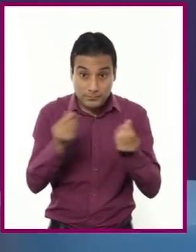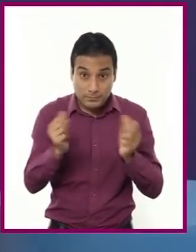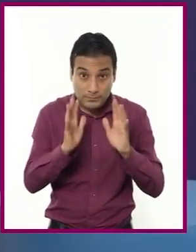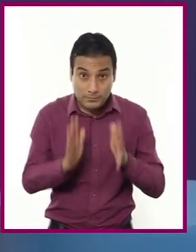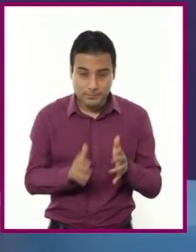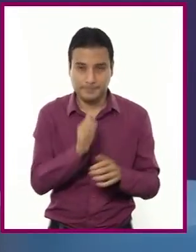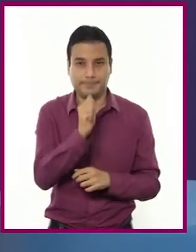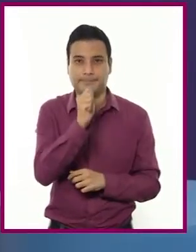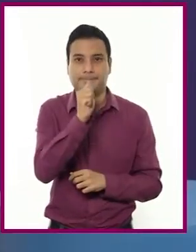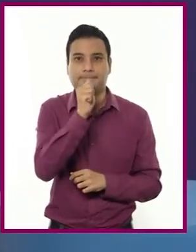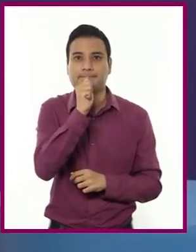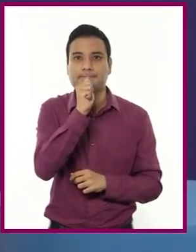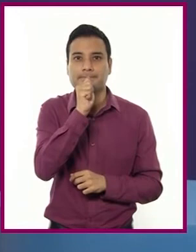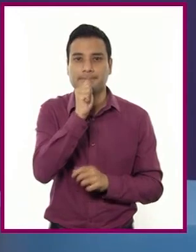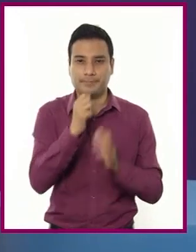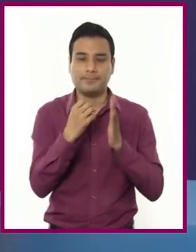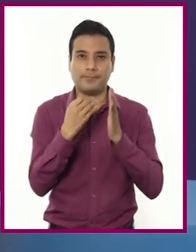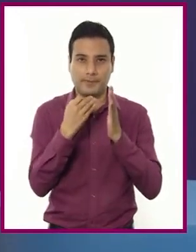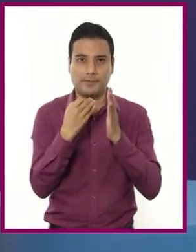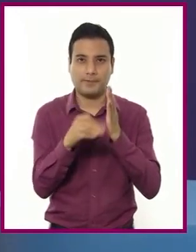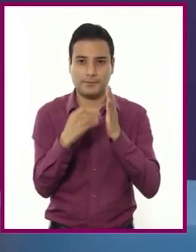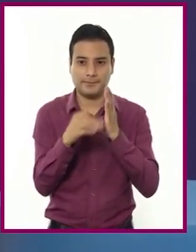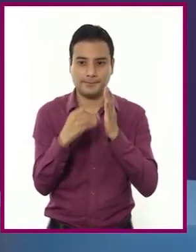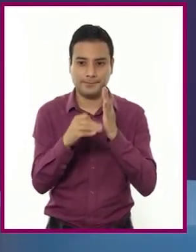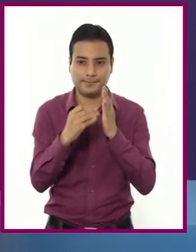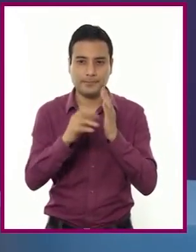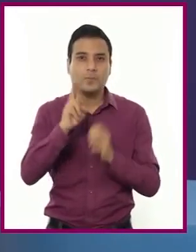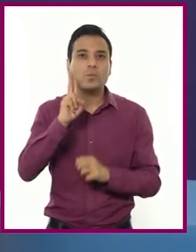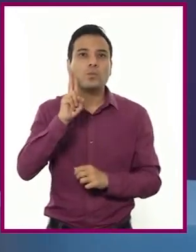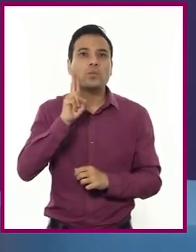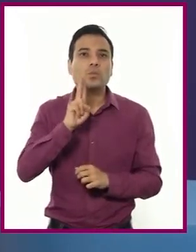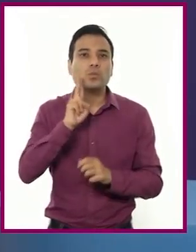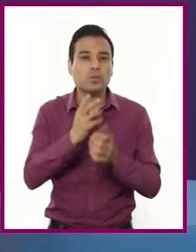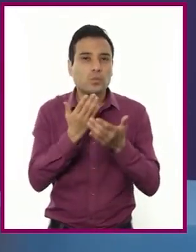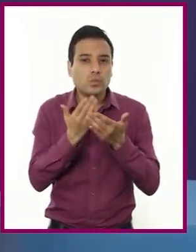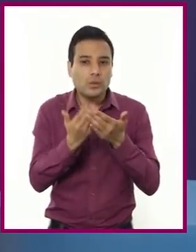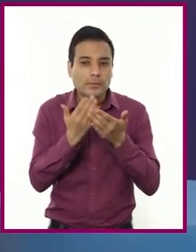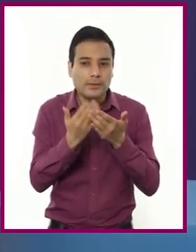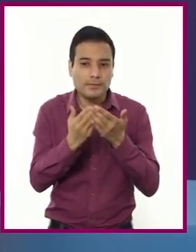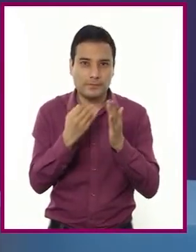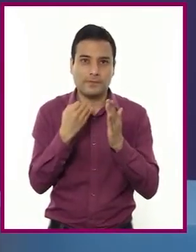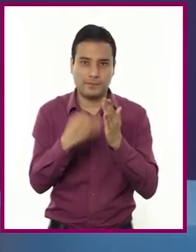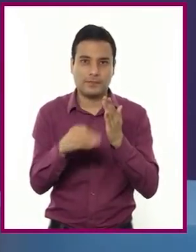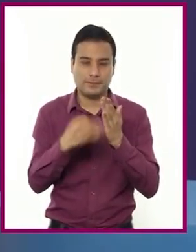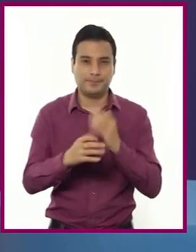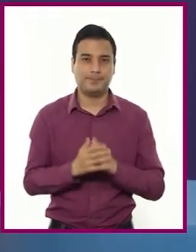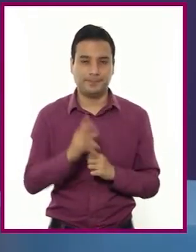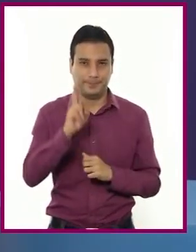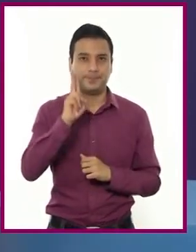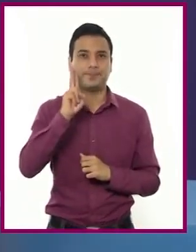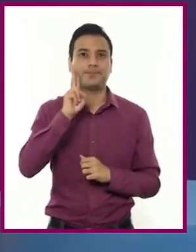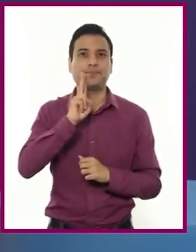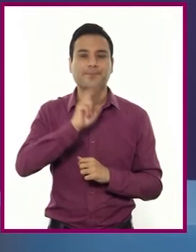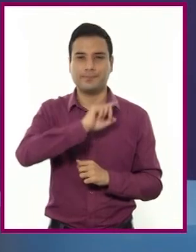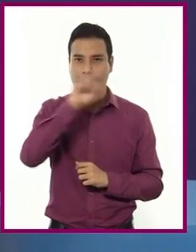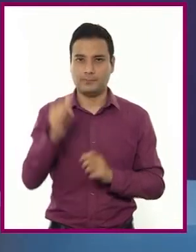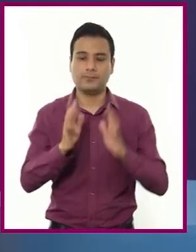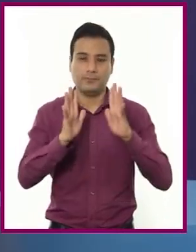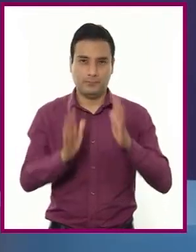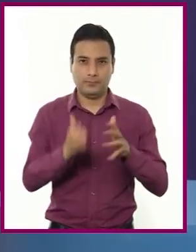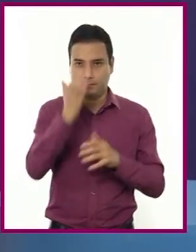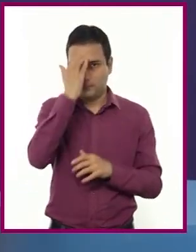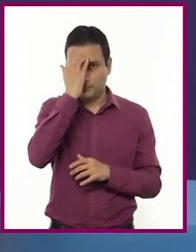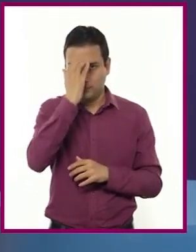No, ¿verdad? Tenemos que comprobar la solución de la ecuación, lo cual nos ayudará a encontrar el área